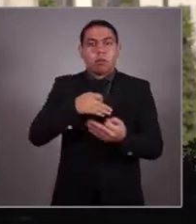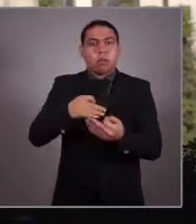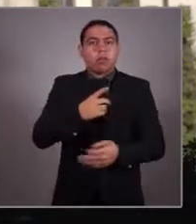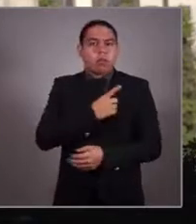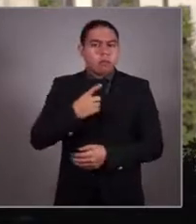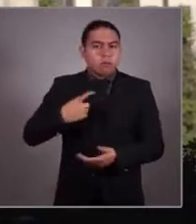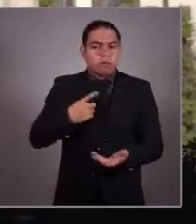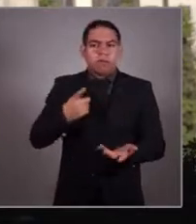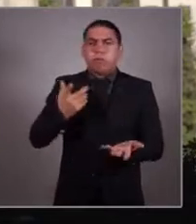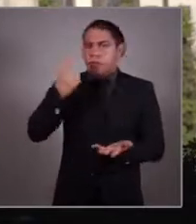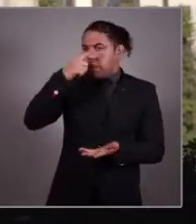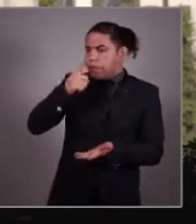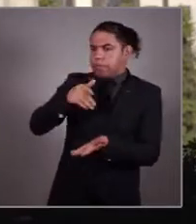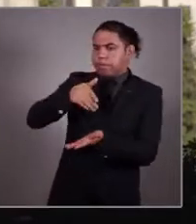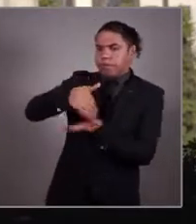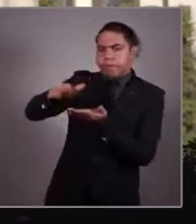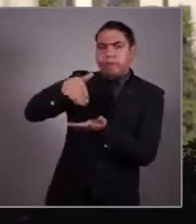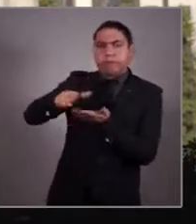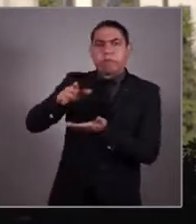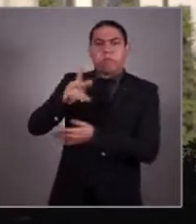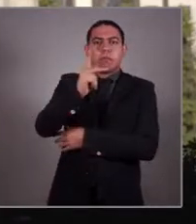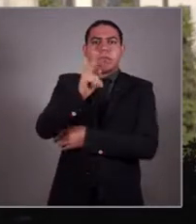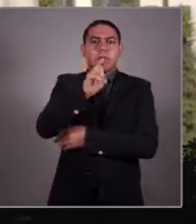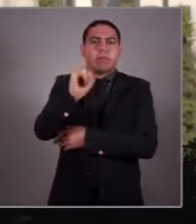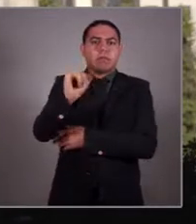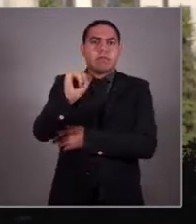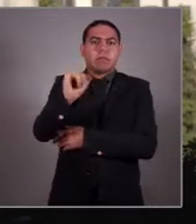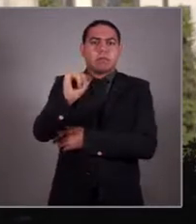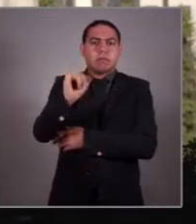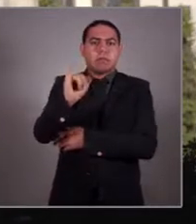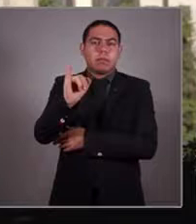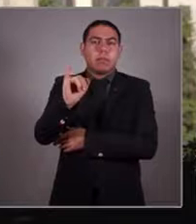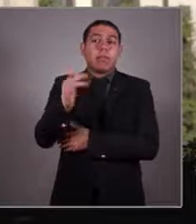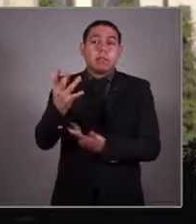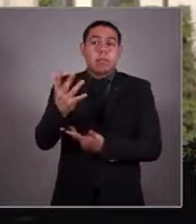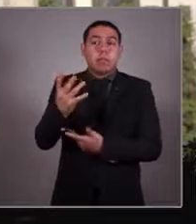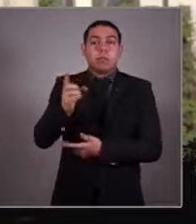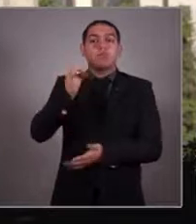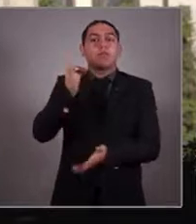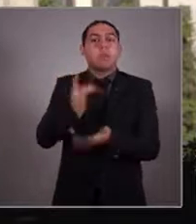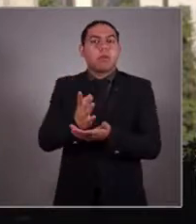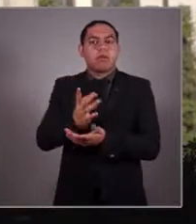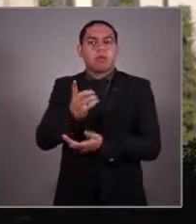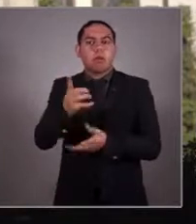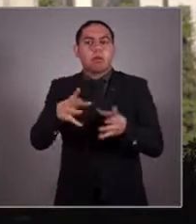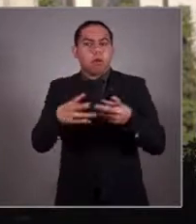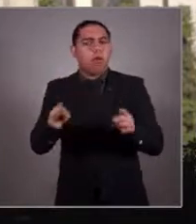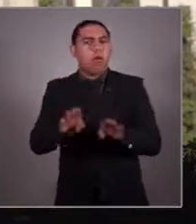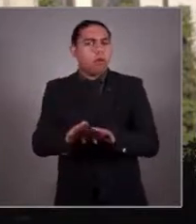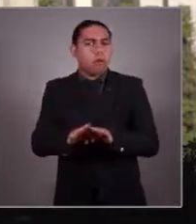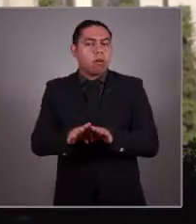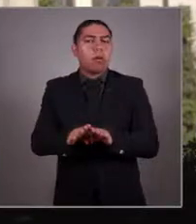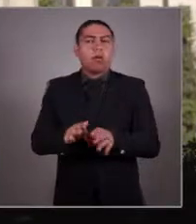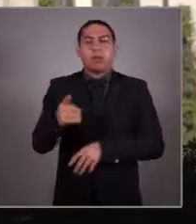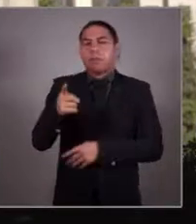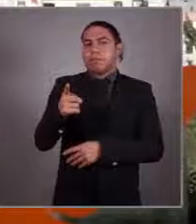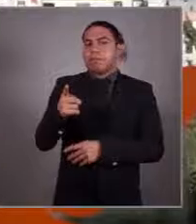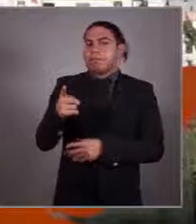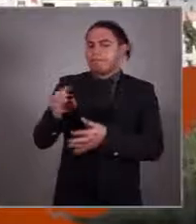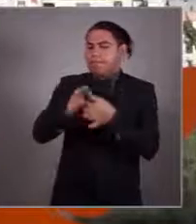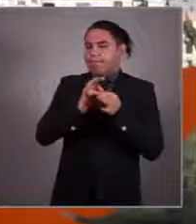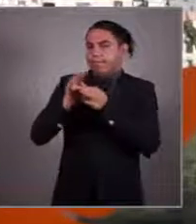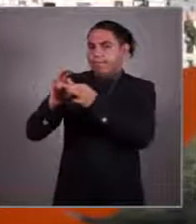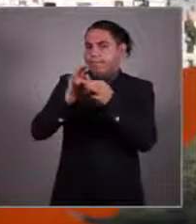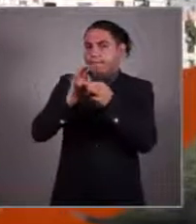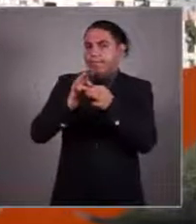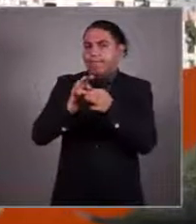debería de tratar de sacar, a como diera lugar, al PRI del poder, y que había una sola solución posible, que era